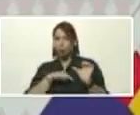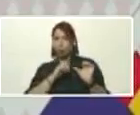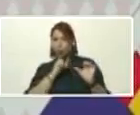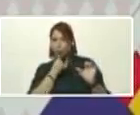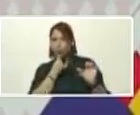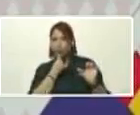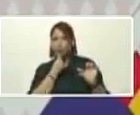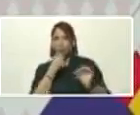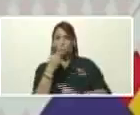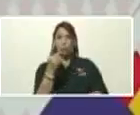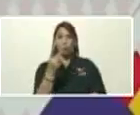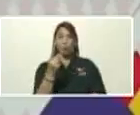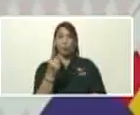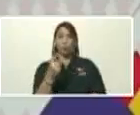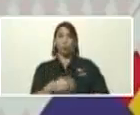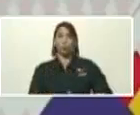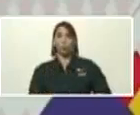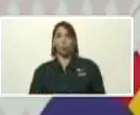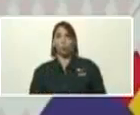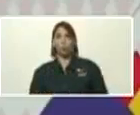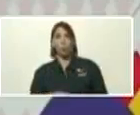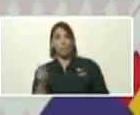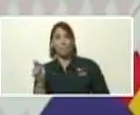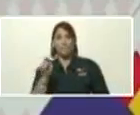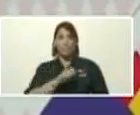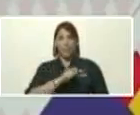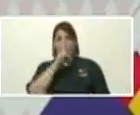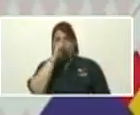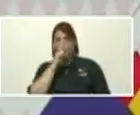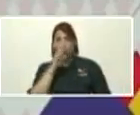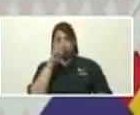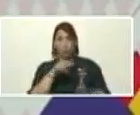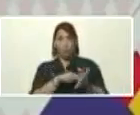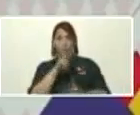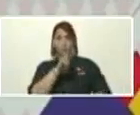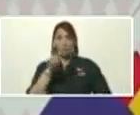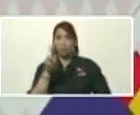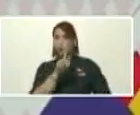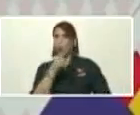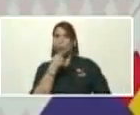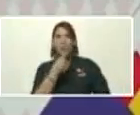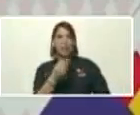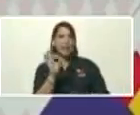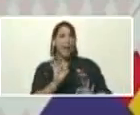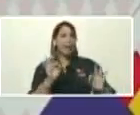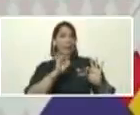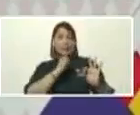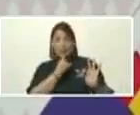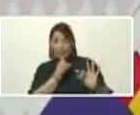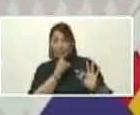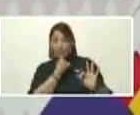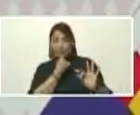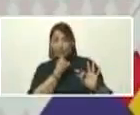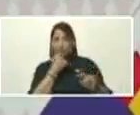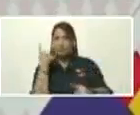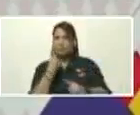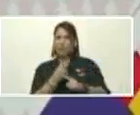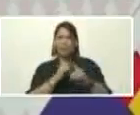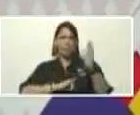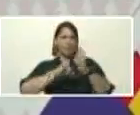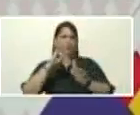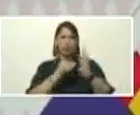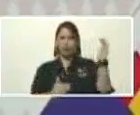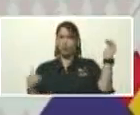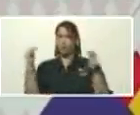Este segundo semestre que viene del año 2022, no se lo digan a nadie, va a ser el doble de mejor